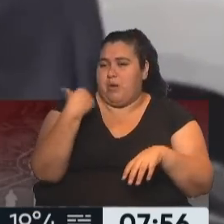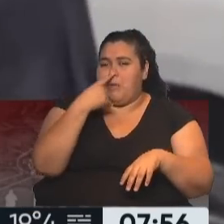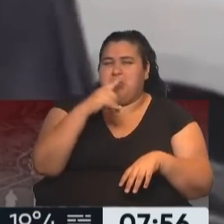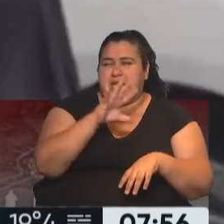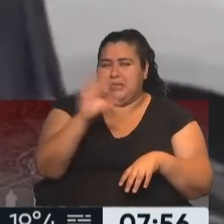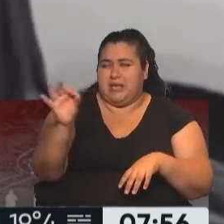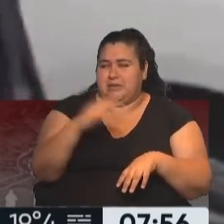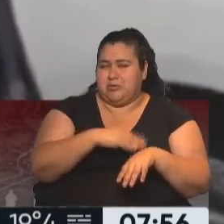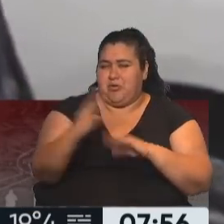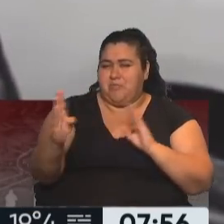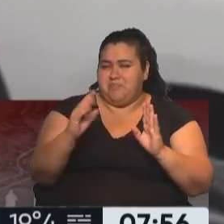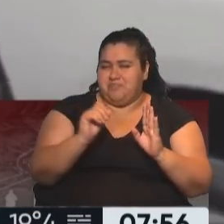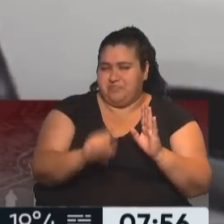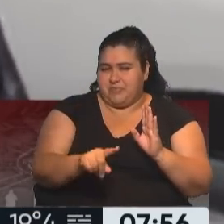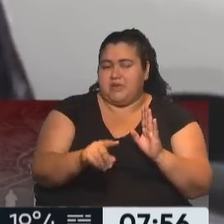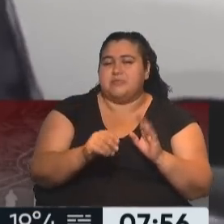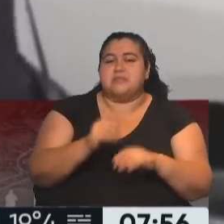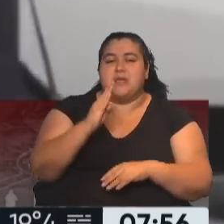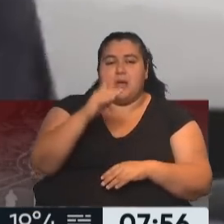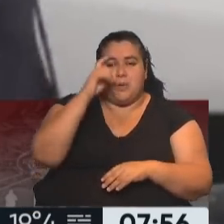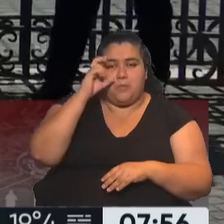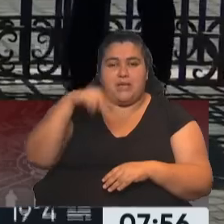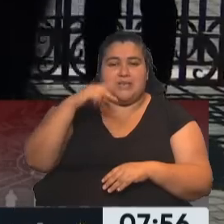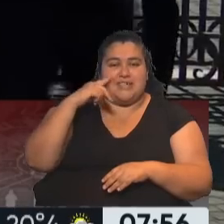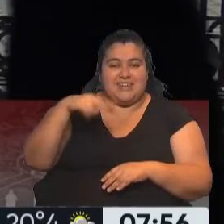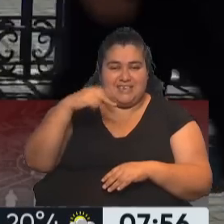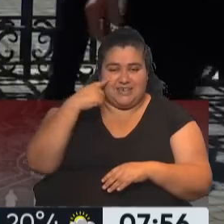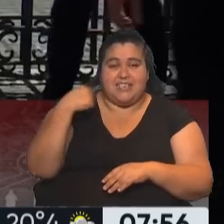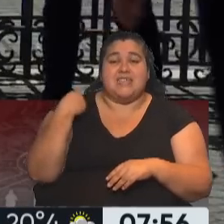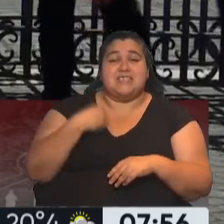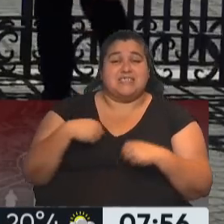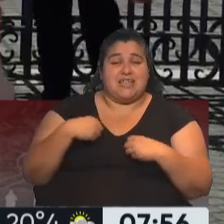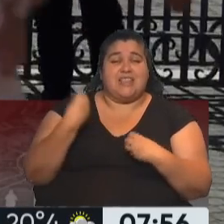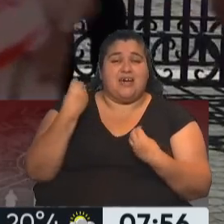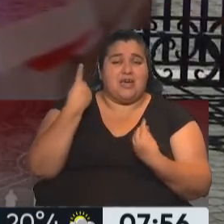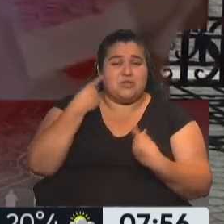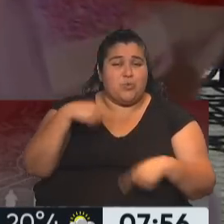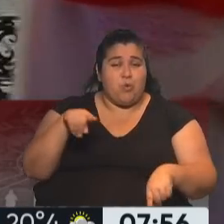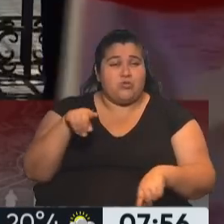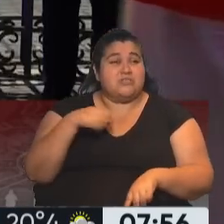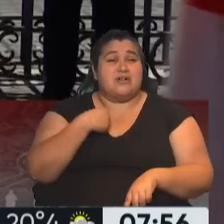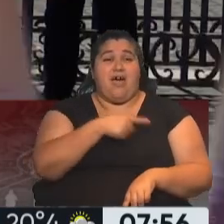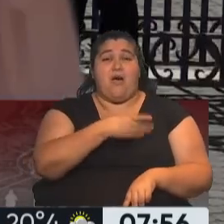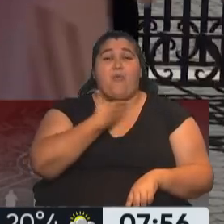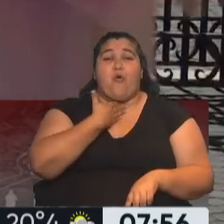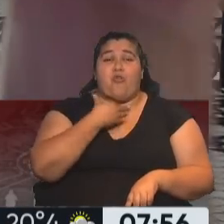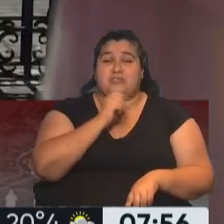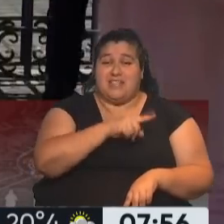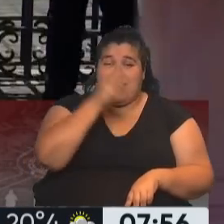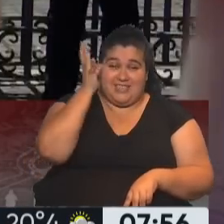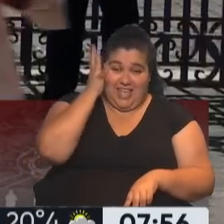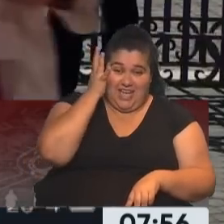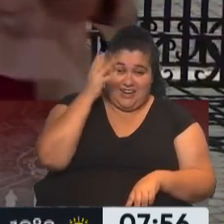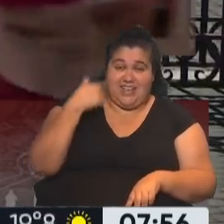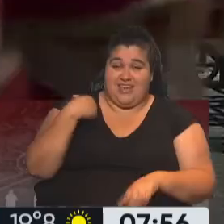y pico con Bernini. Nos sentimos casi en el lugar, escuchando la tonada de Guido y viendo estas imágenes. Totalmente. Sí, bueno, nosotros,